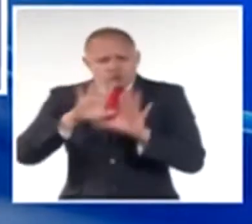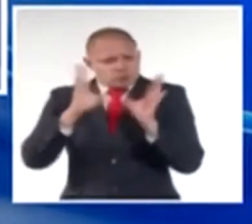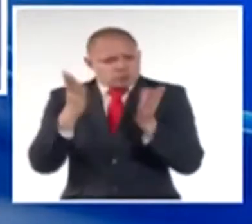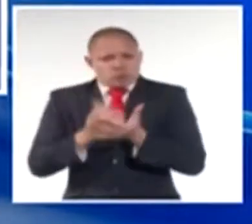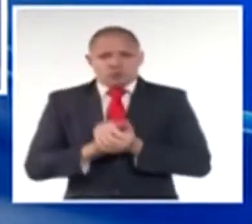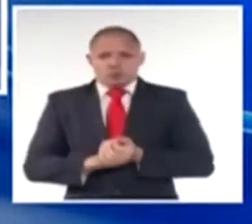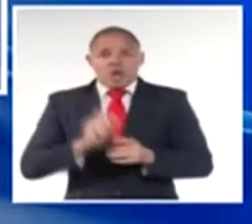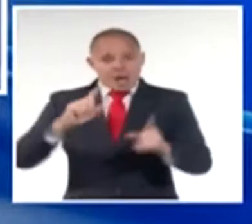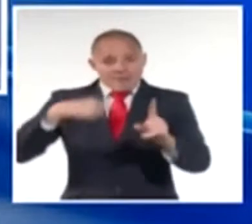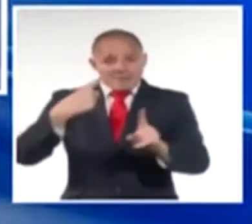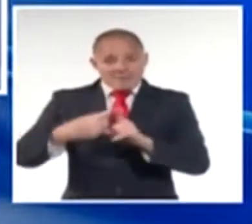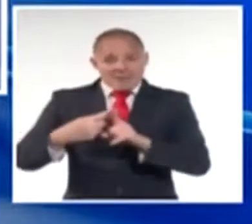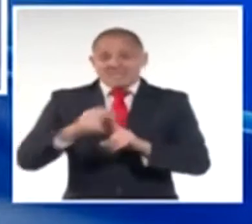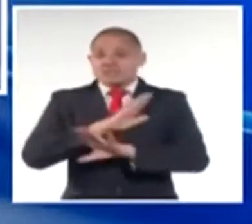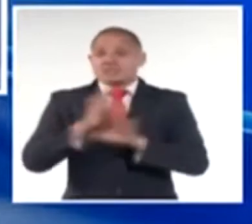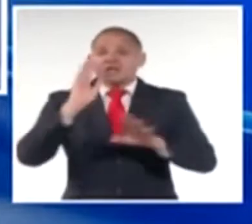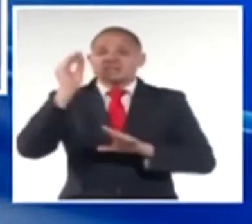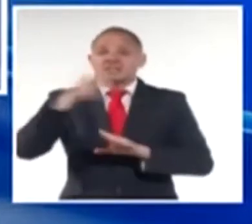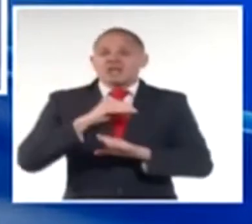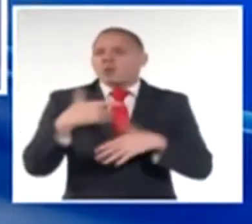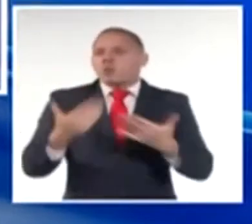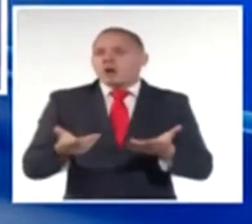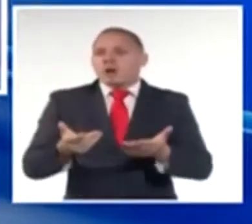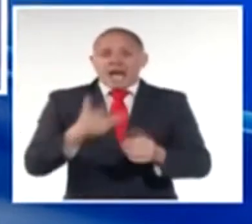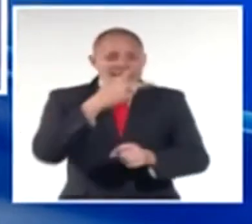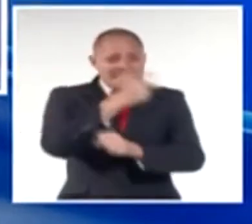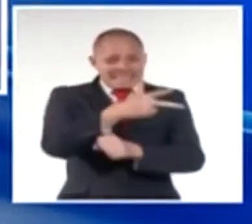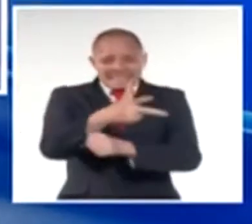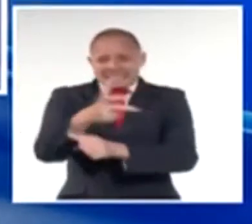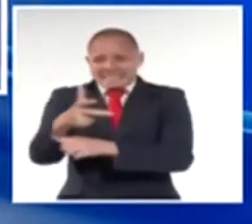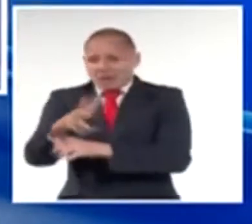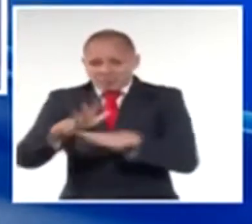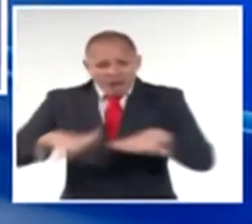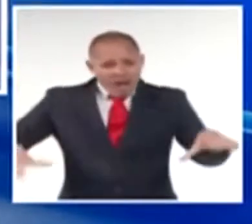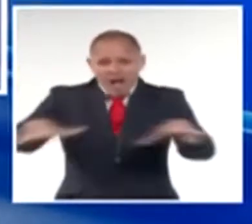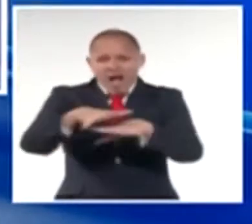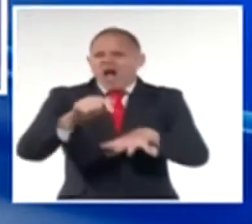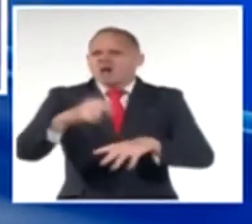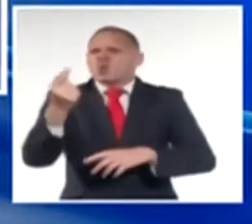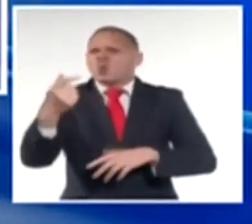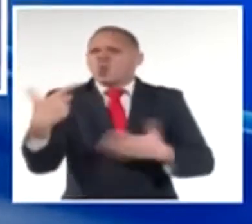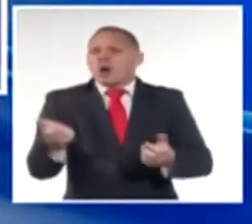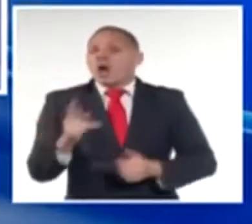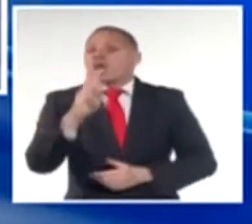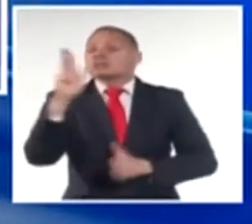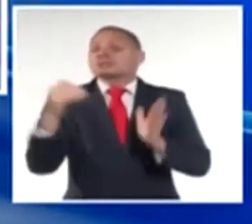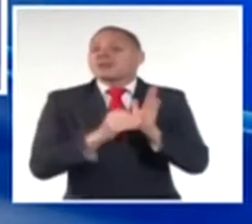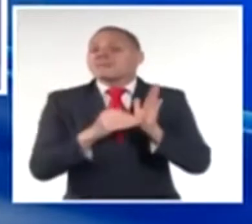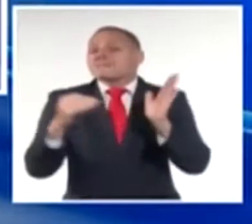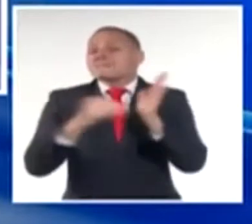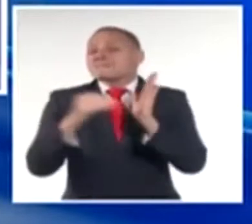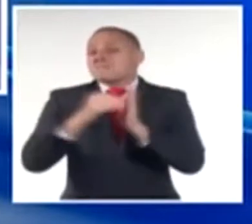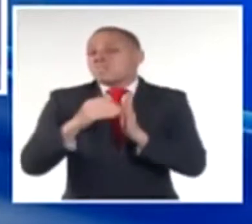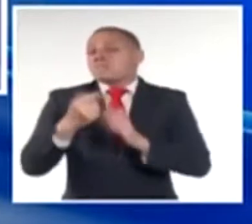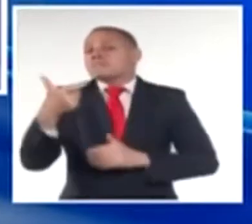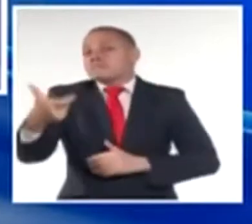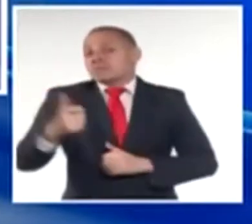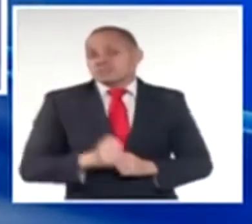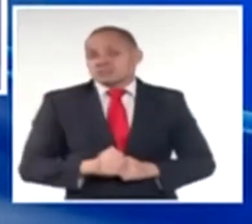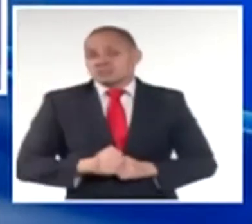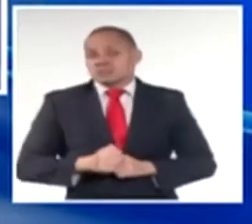de la población cubana por 3.300 millones de pesos, inmunizando hasta la fecha a más